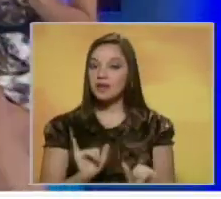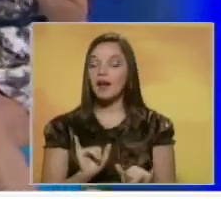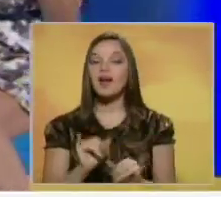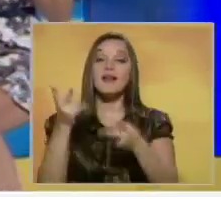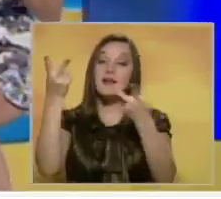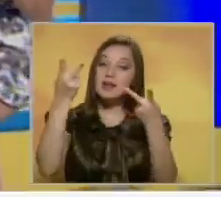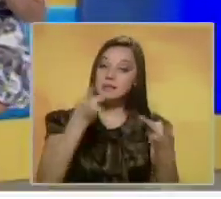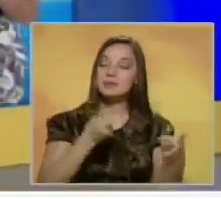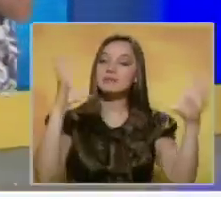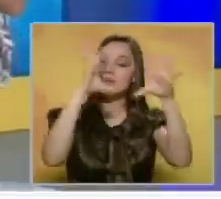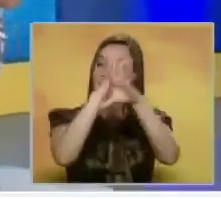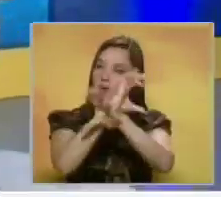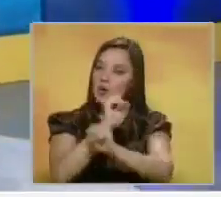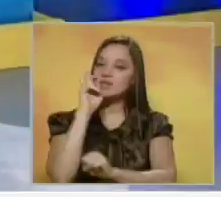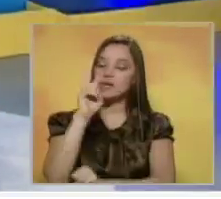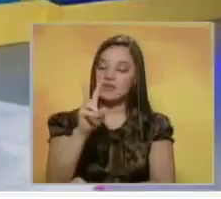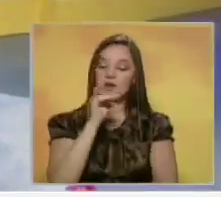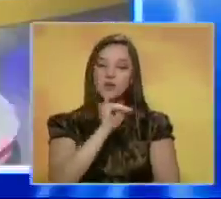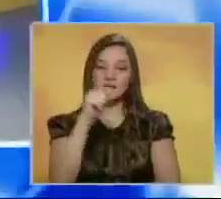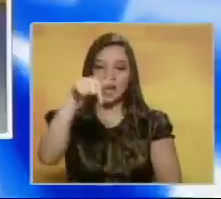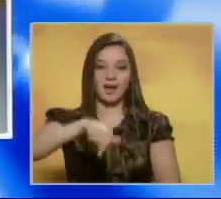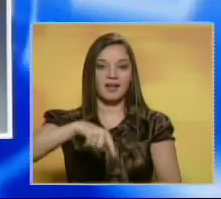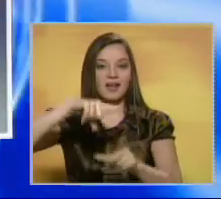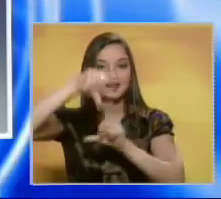nos acompañen esta noche aquí en Estrenos y Estrellas.